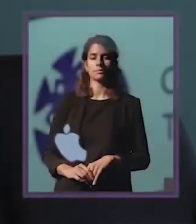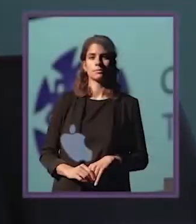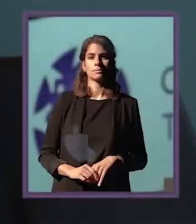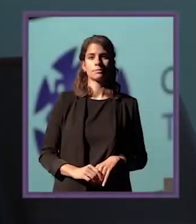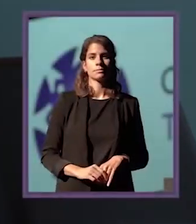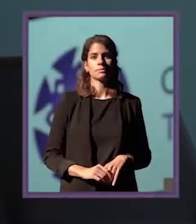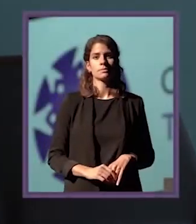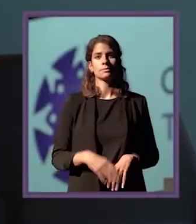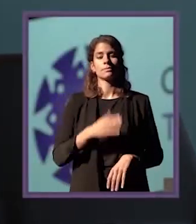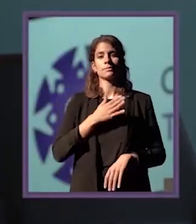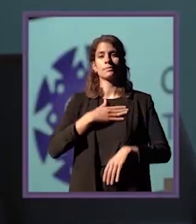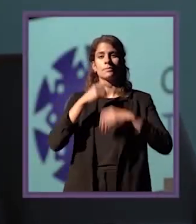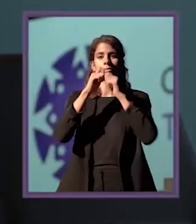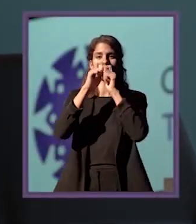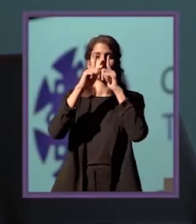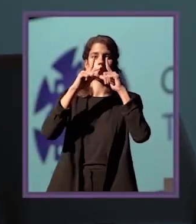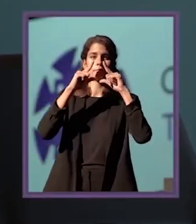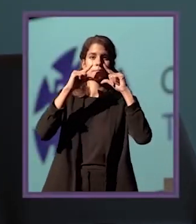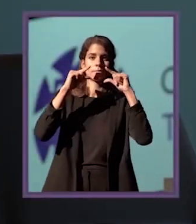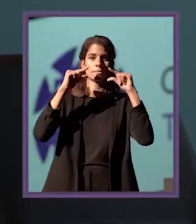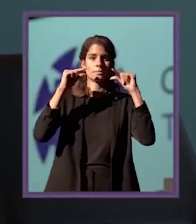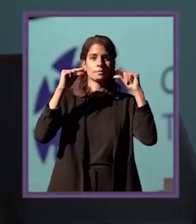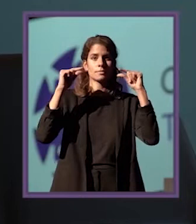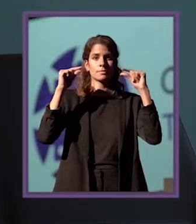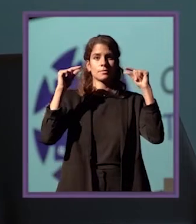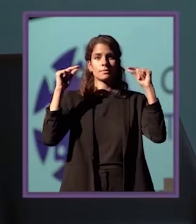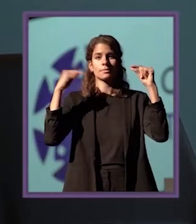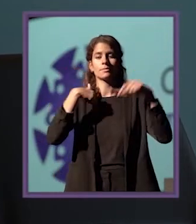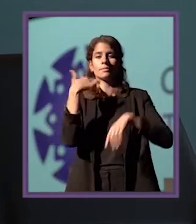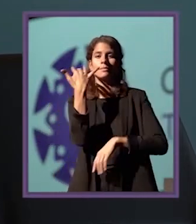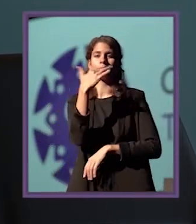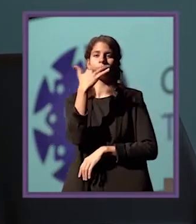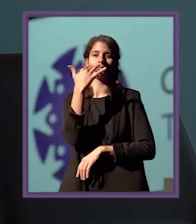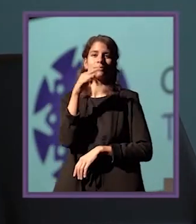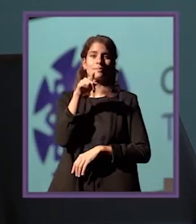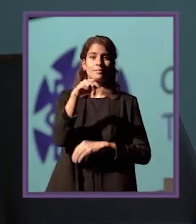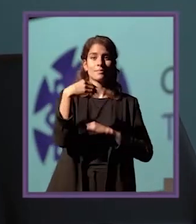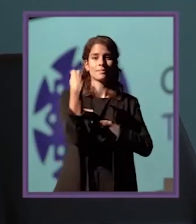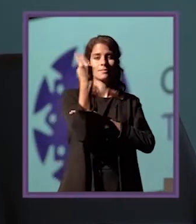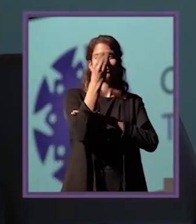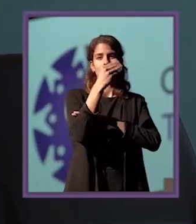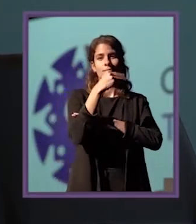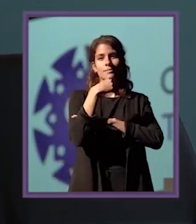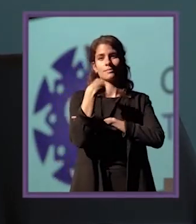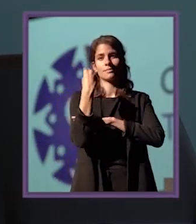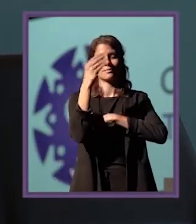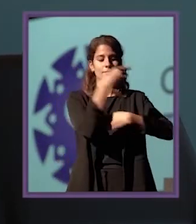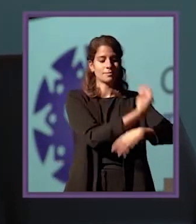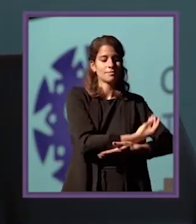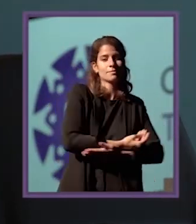Cuida de mis labios, cuida de mi risa, llévame en tus